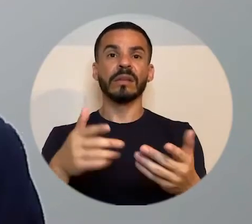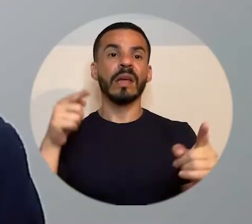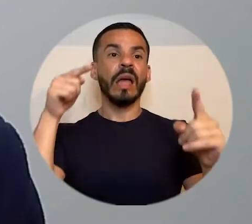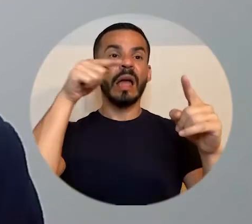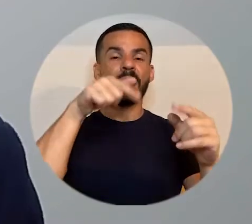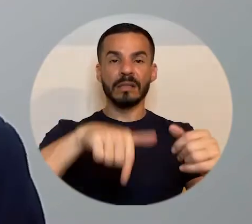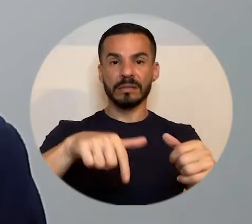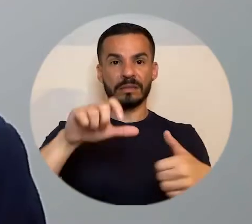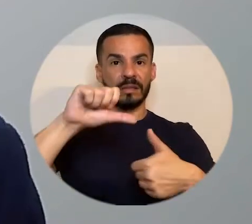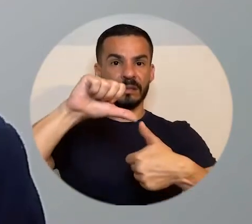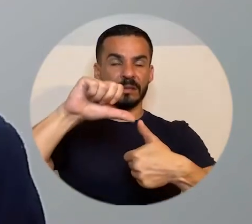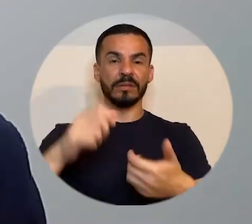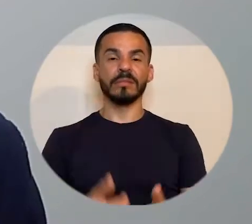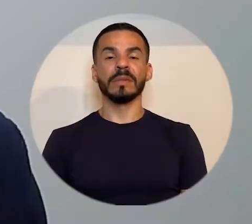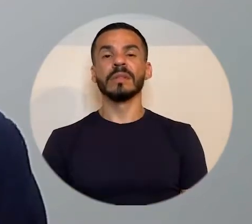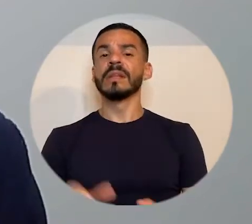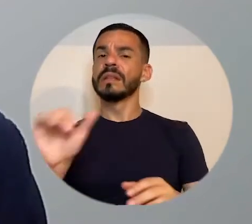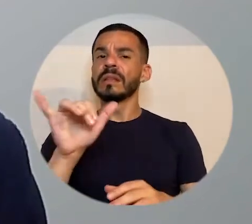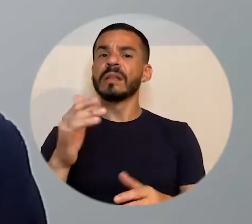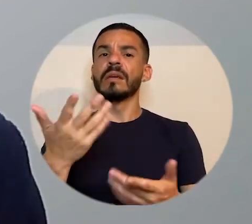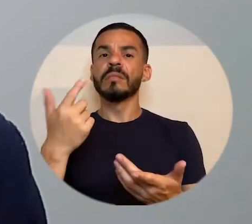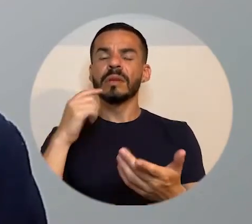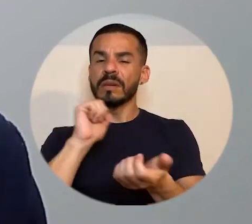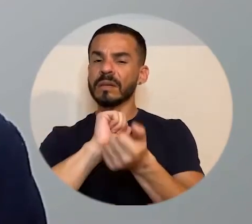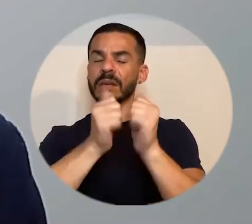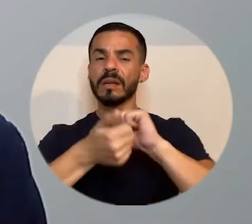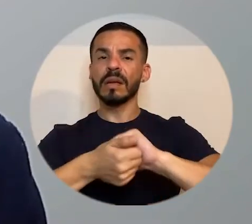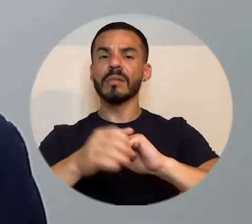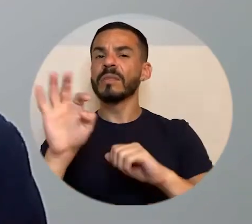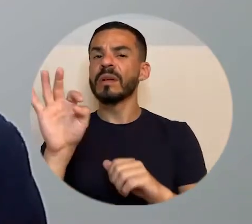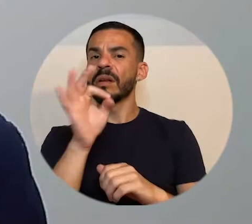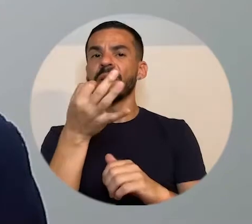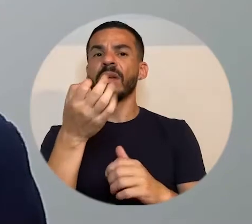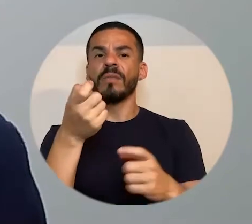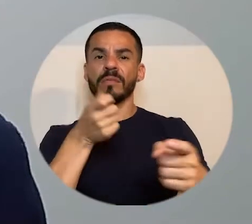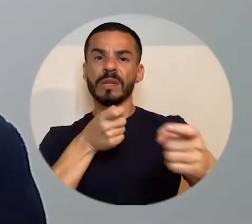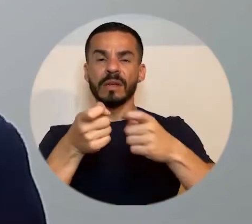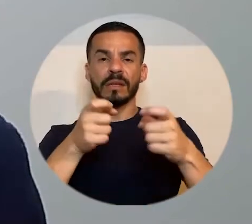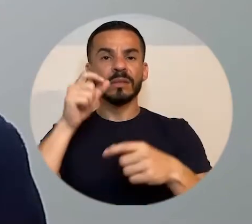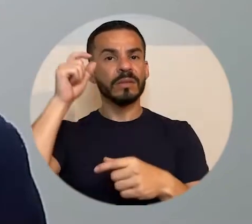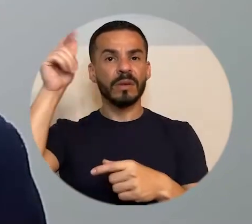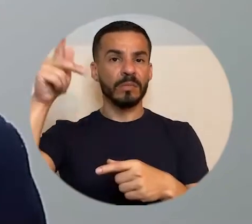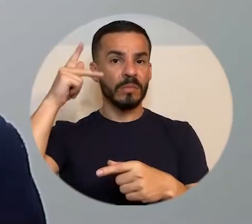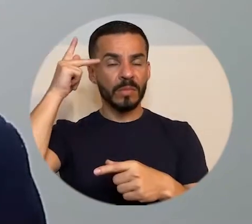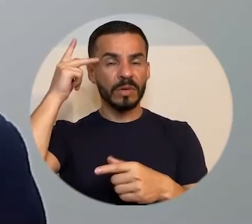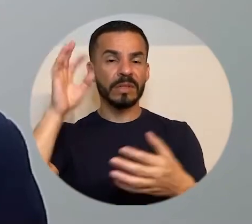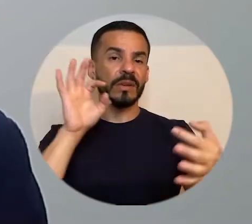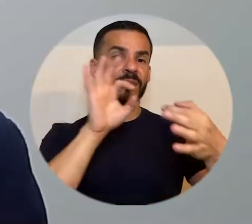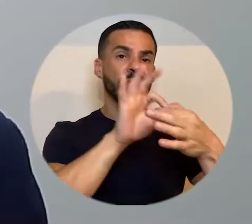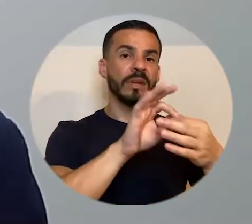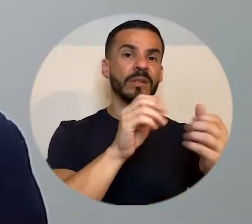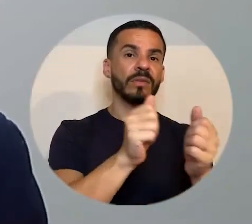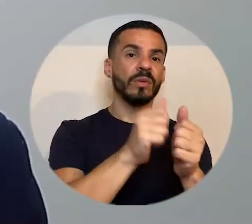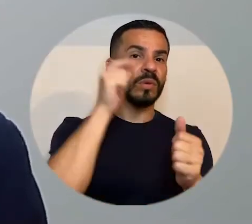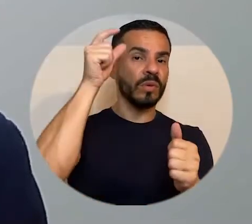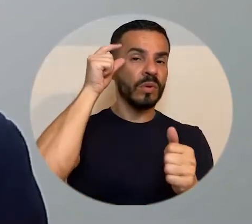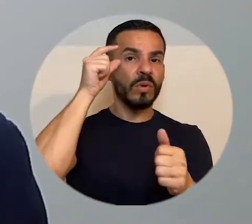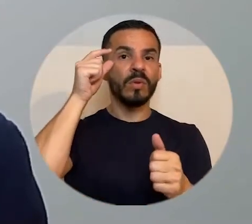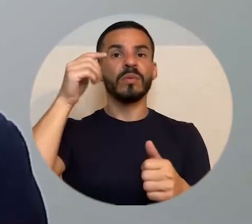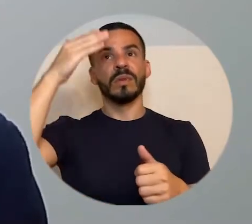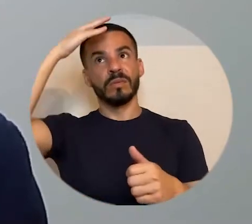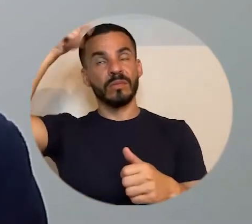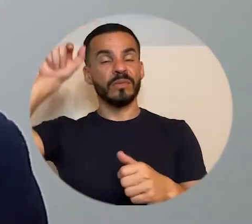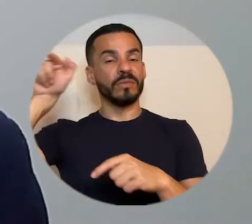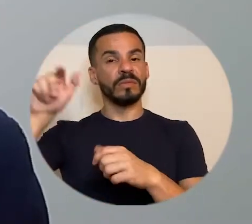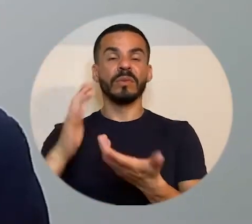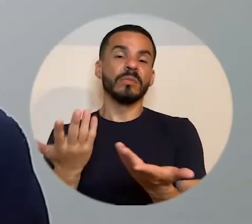estadounidenses hacia la región. Adicionalmente, se encontrará un cambio en el modo de gestionar la política en relación con el gobierno de